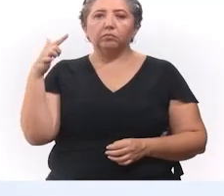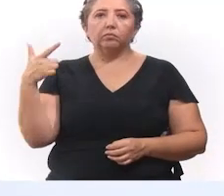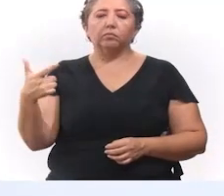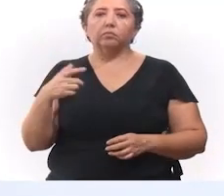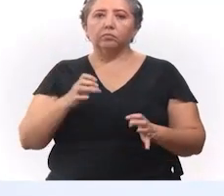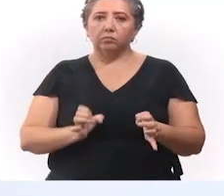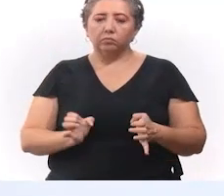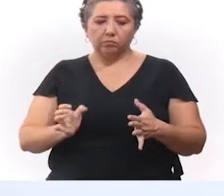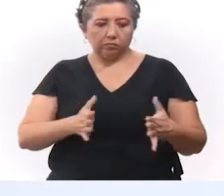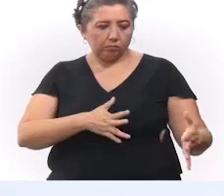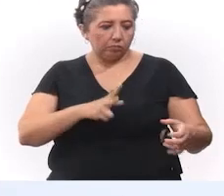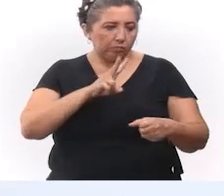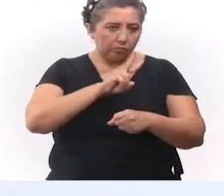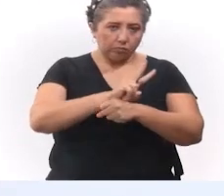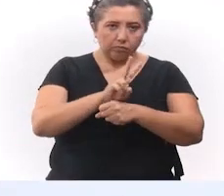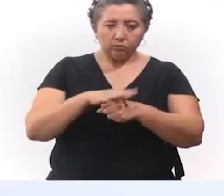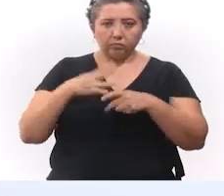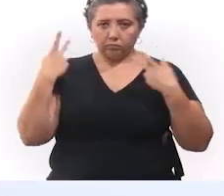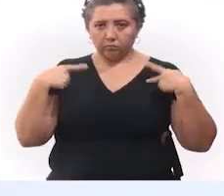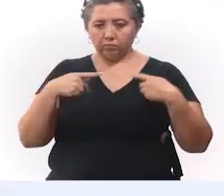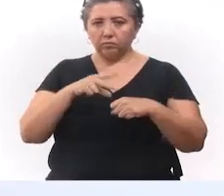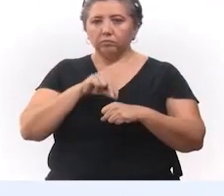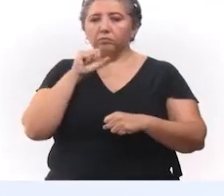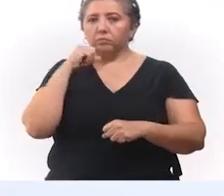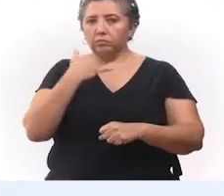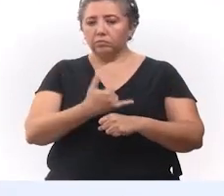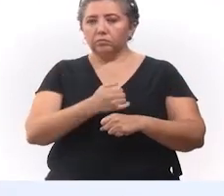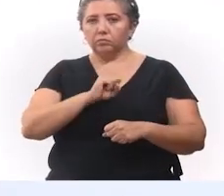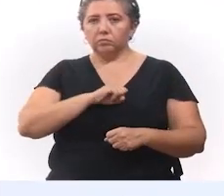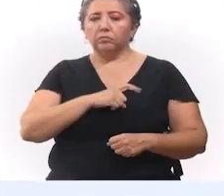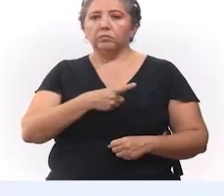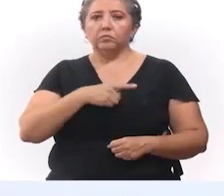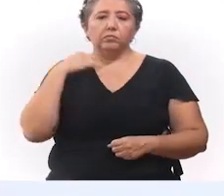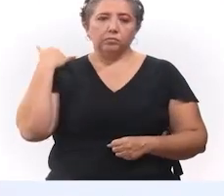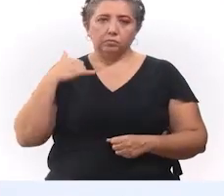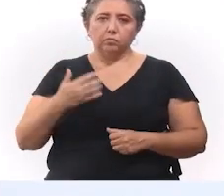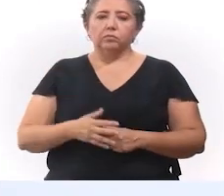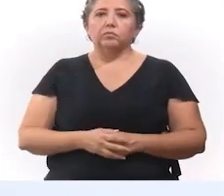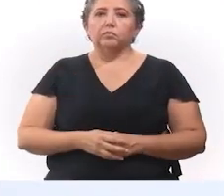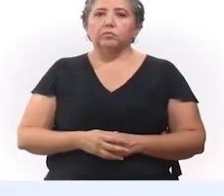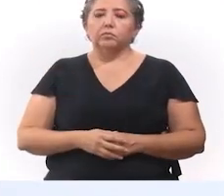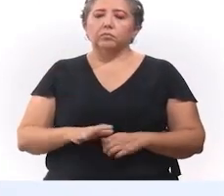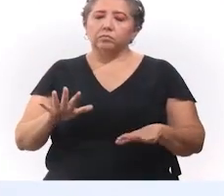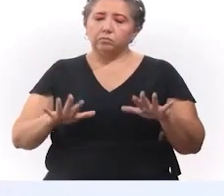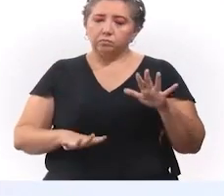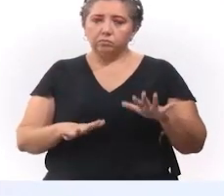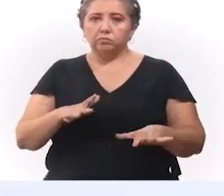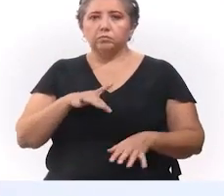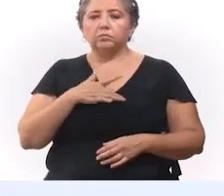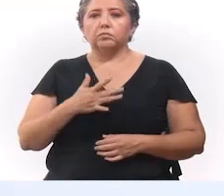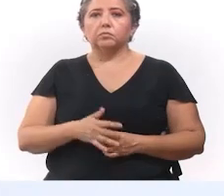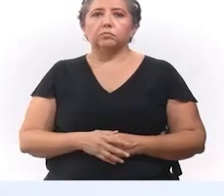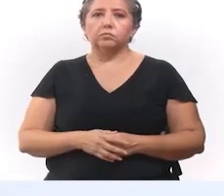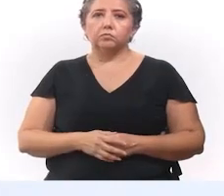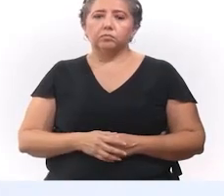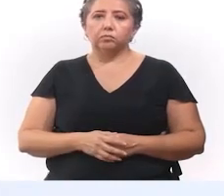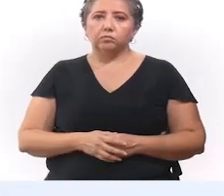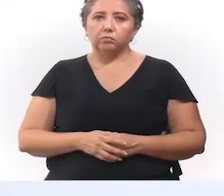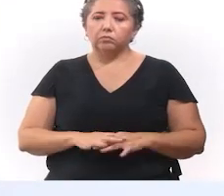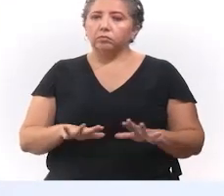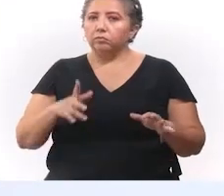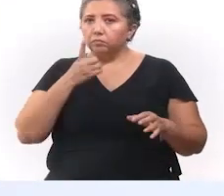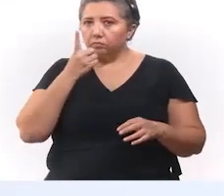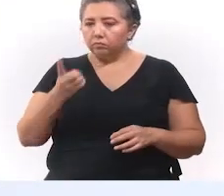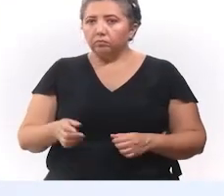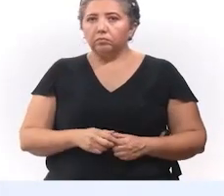2.447 están estables, aislados, monitoreados por personal médico de los servicios de salud de Yucatán. Presentan síntomas leves.